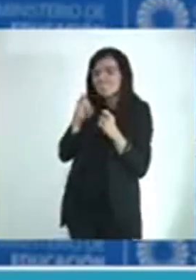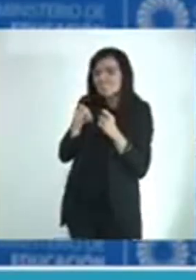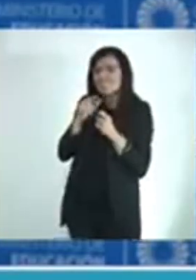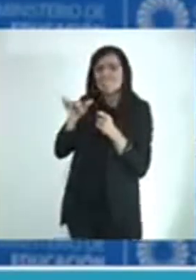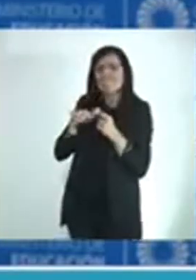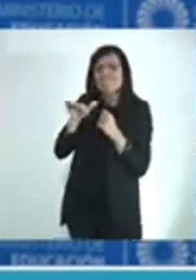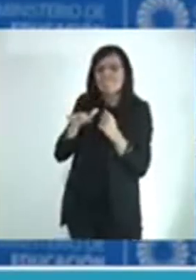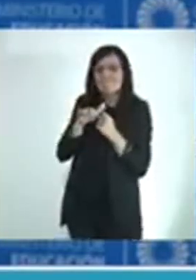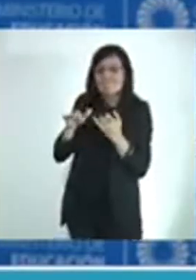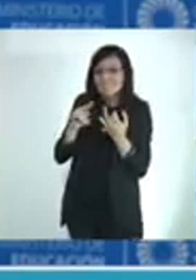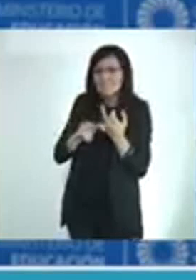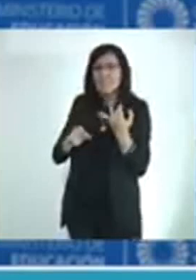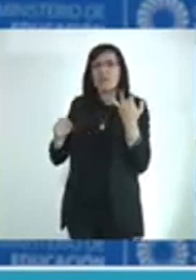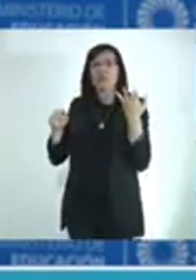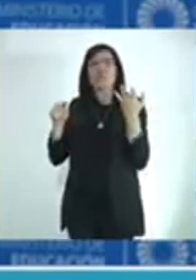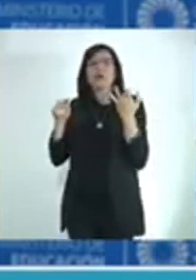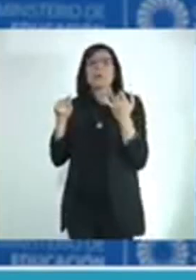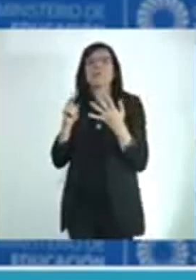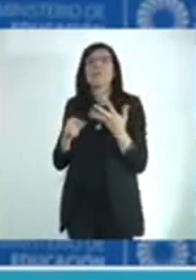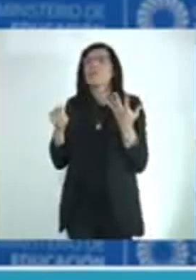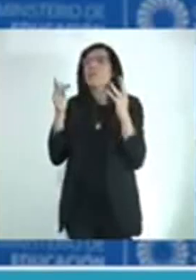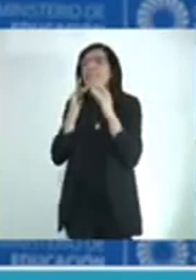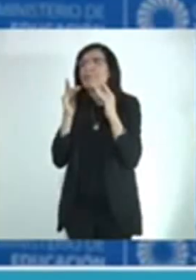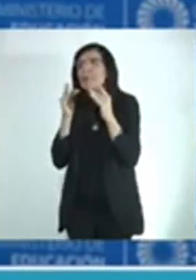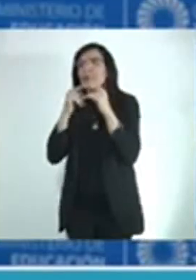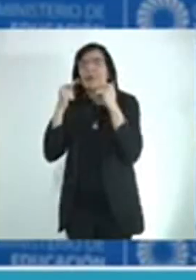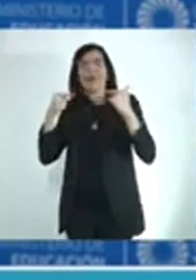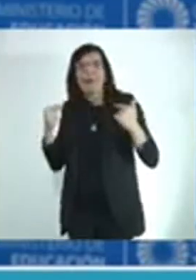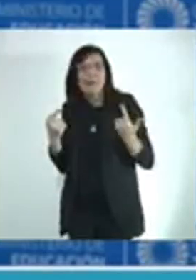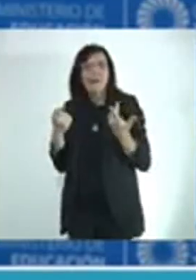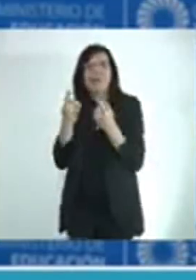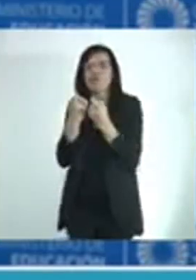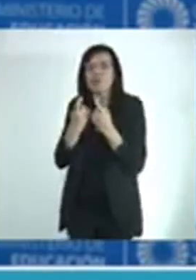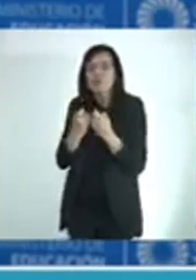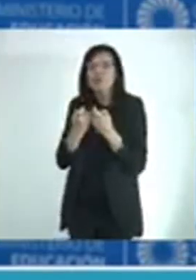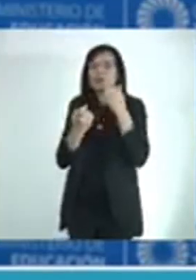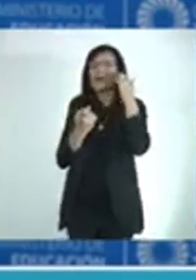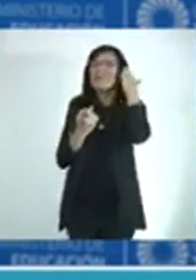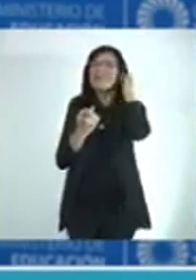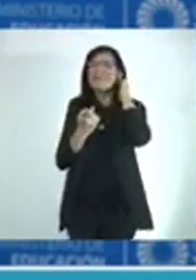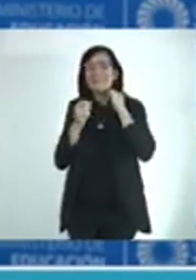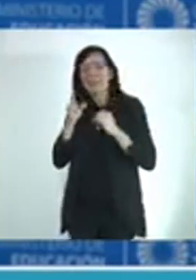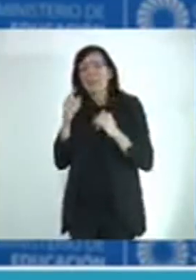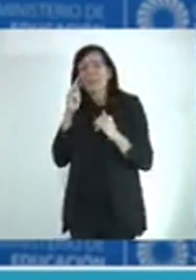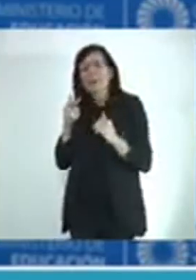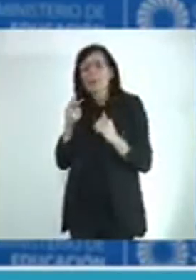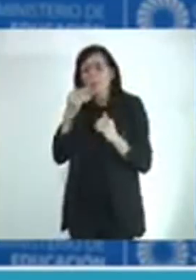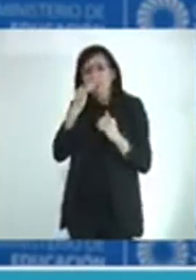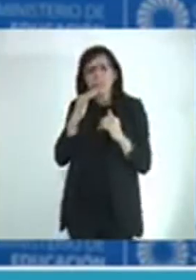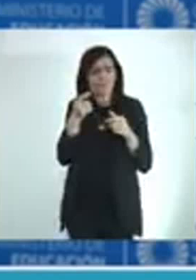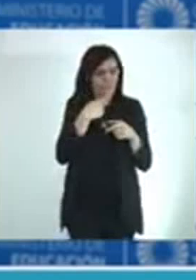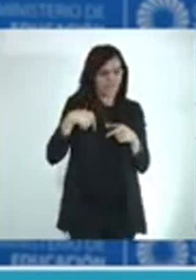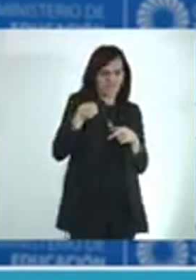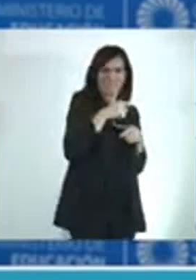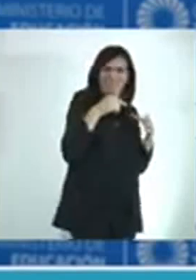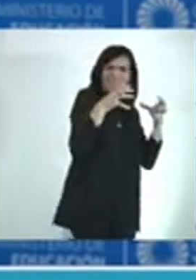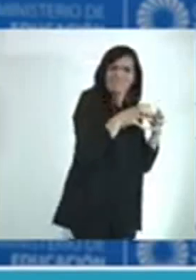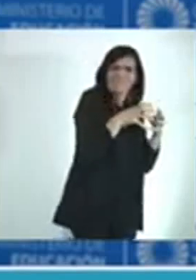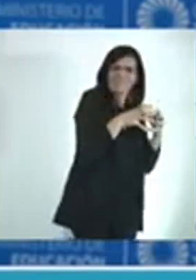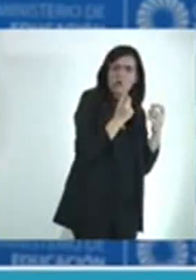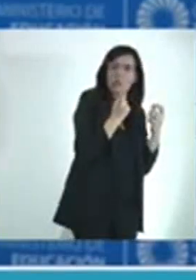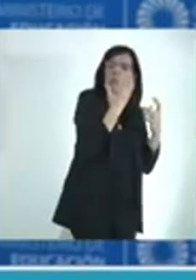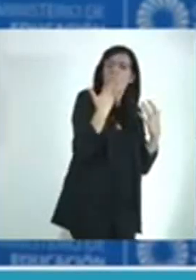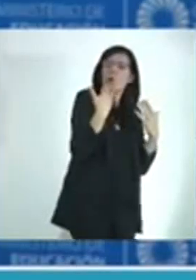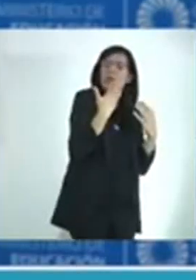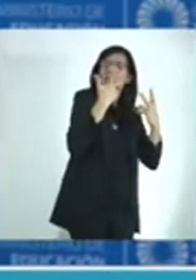de violencia, de acoso, de ciberacoso. Claro. Ahora en tiempo de cuarentena, de pandemia, el ciberacoso se ha hecho mucho más